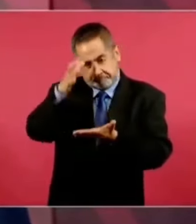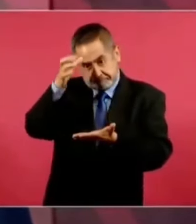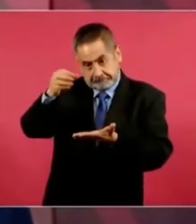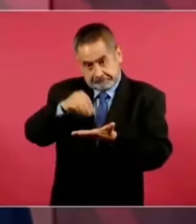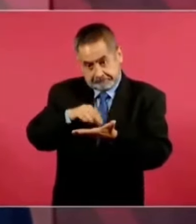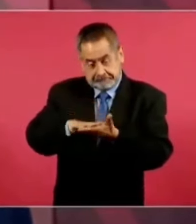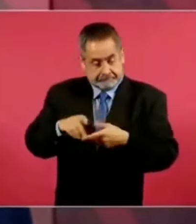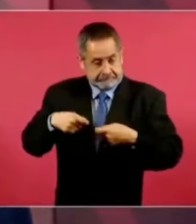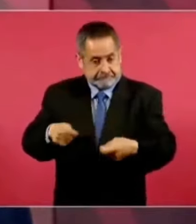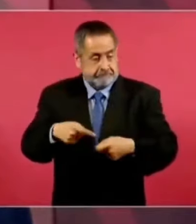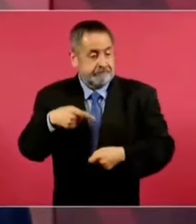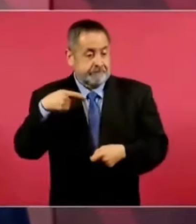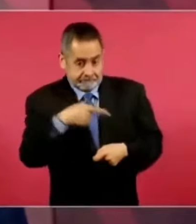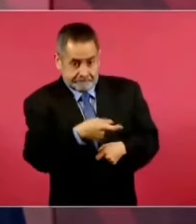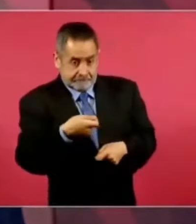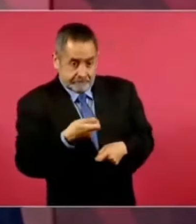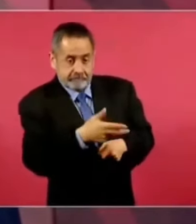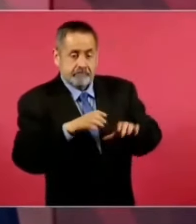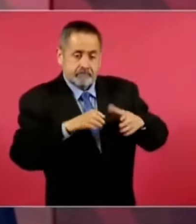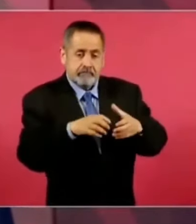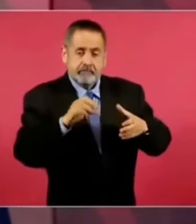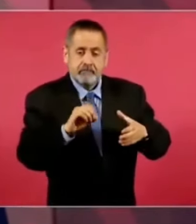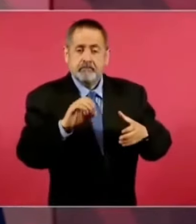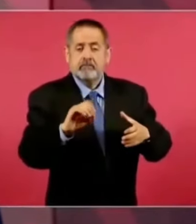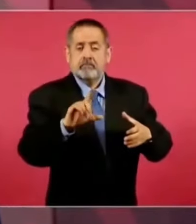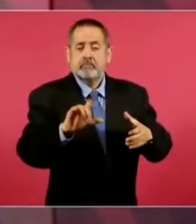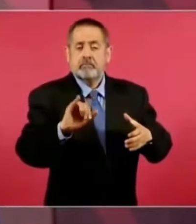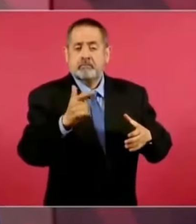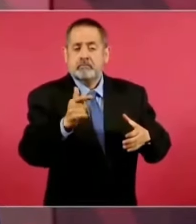se llama oligarquía.